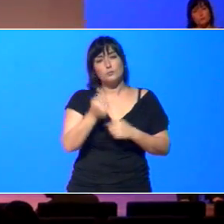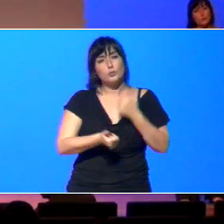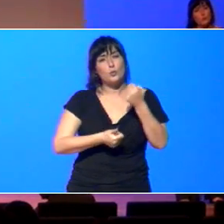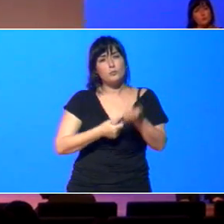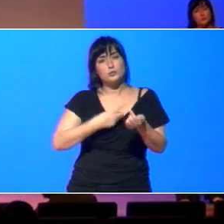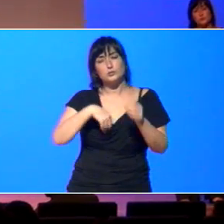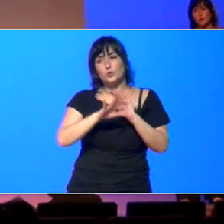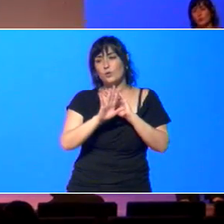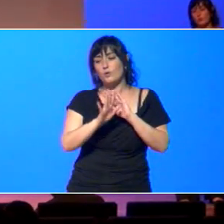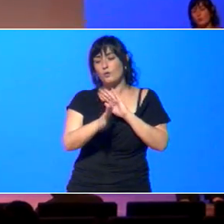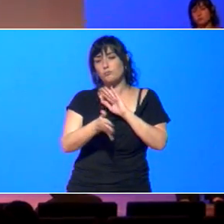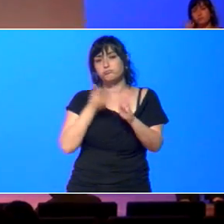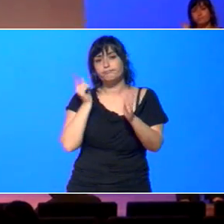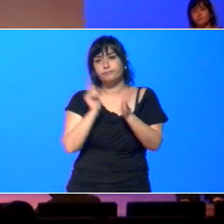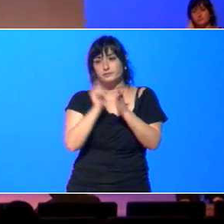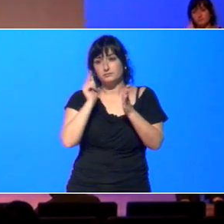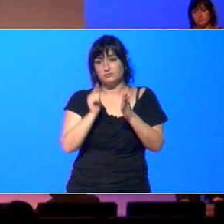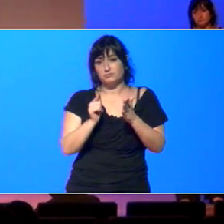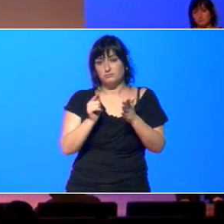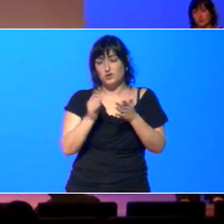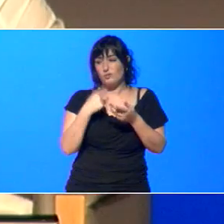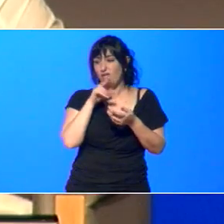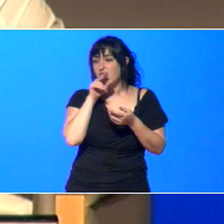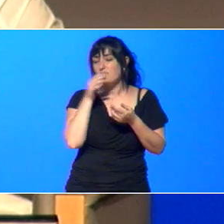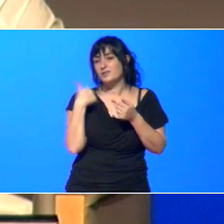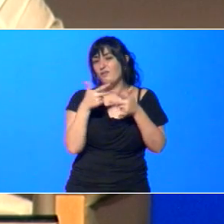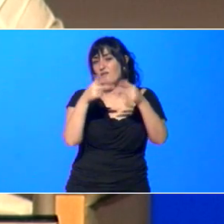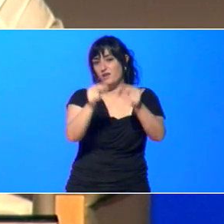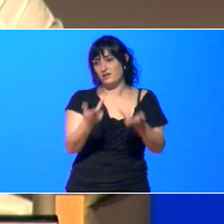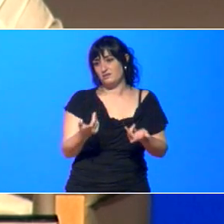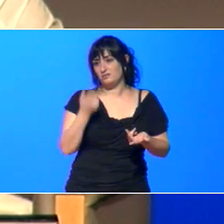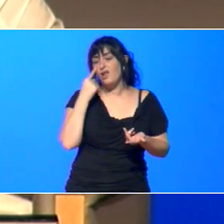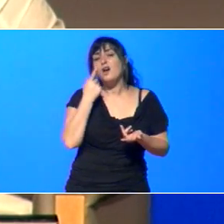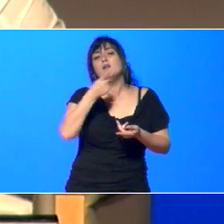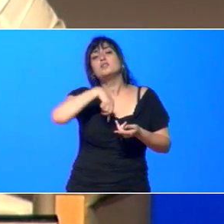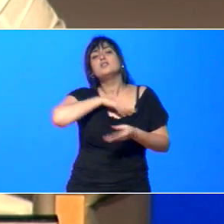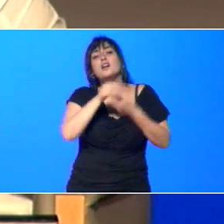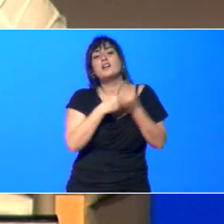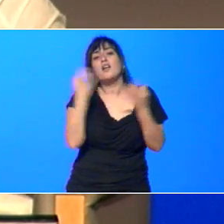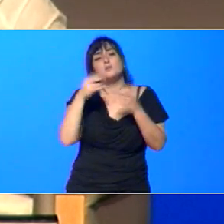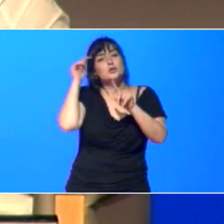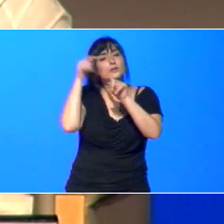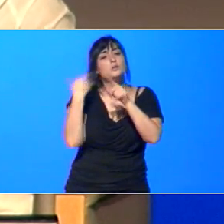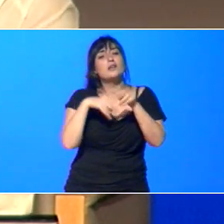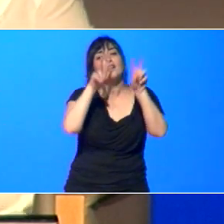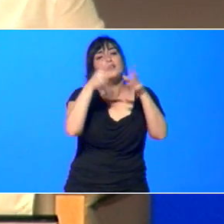que no podamos seguir hablando de eso? ¿Cómo lo tenemos que hacer? Y eso es quizás